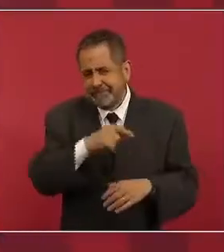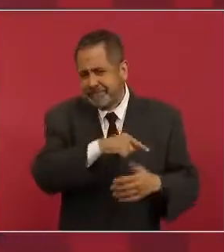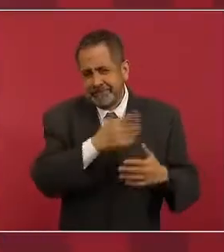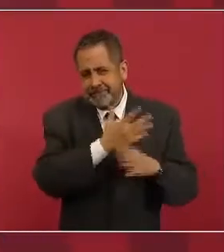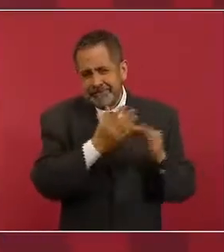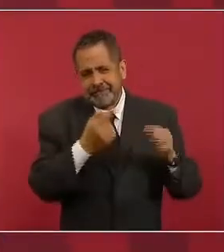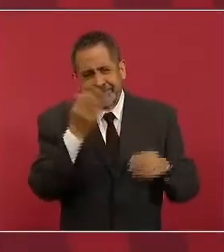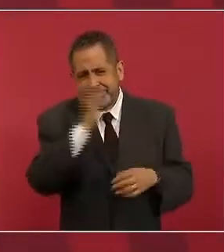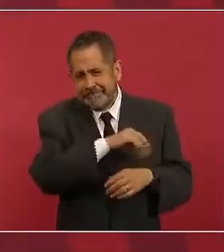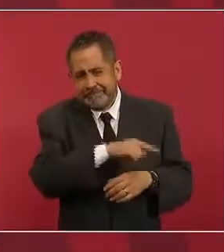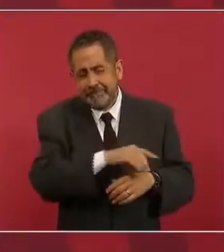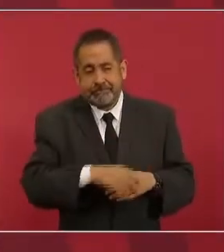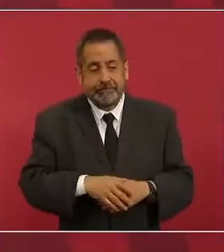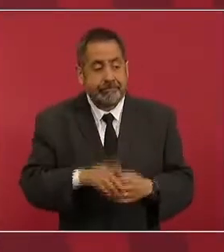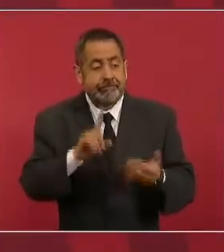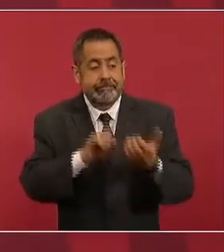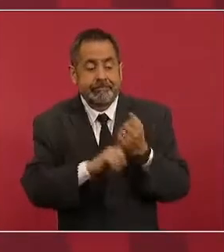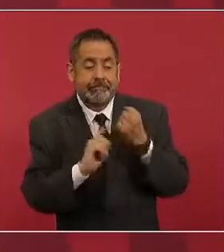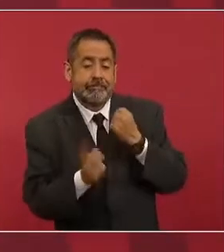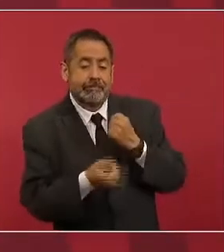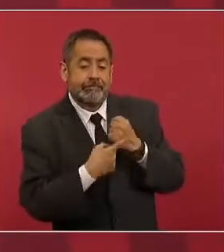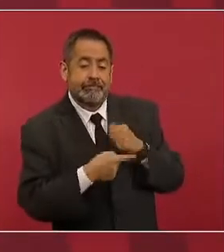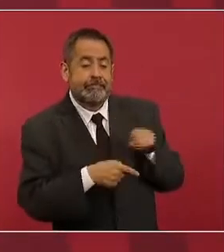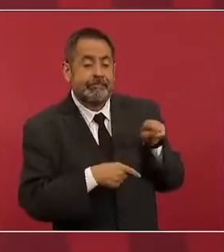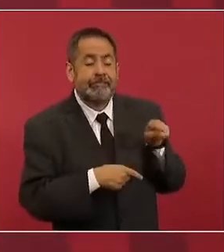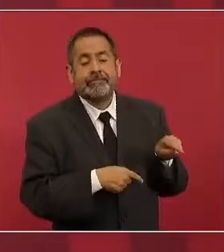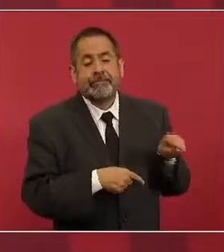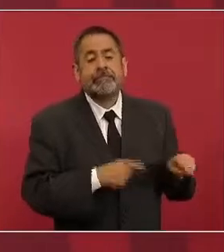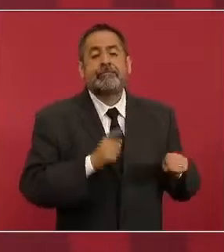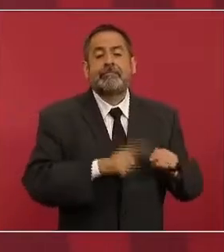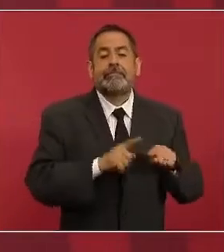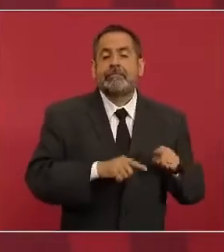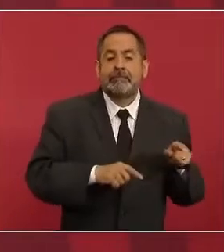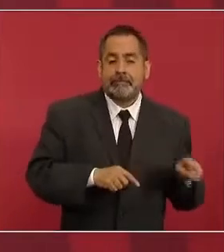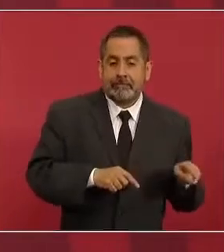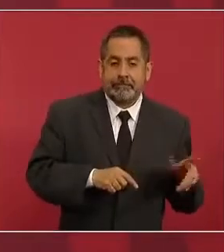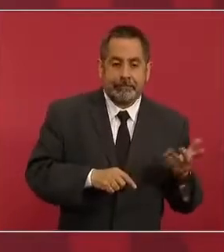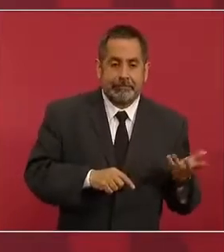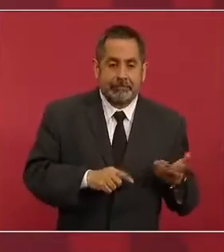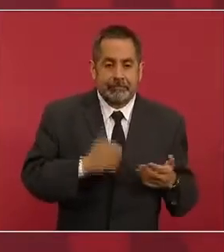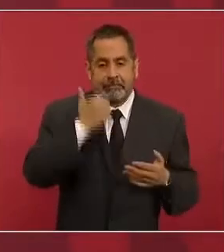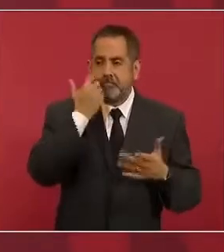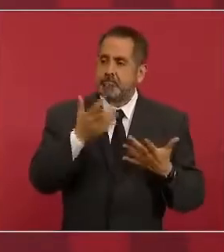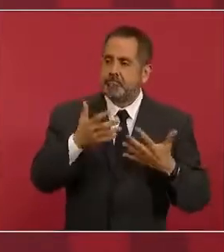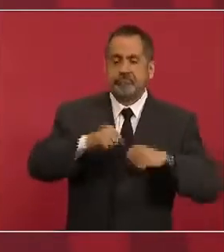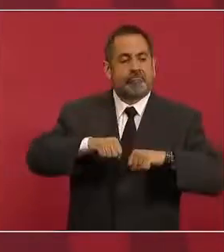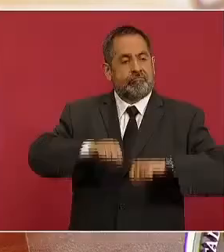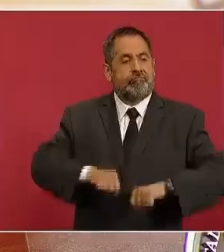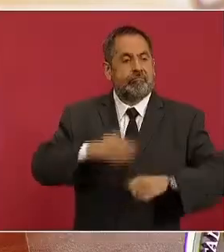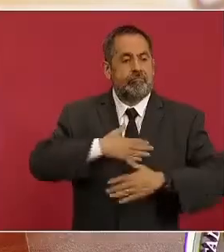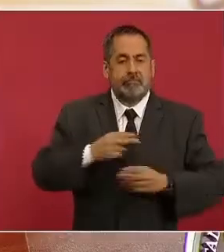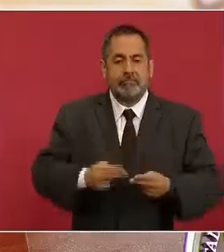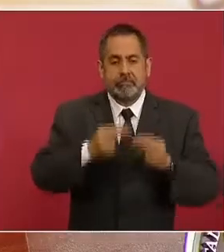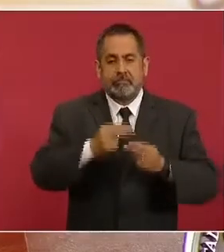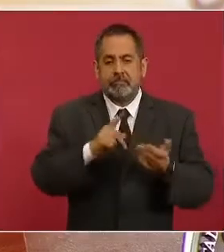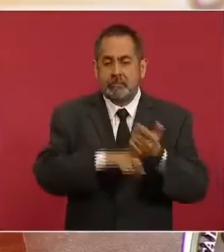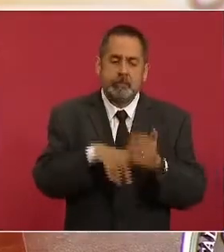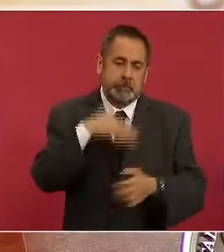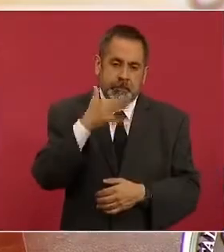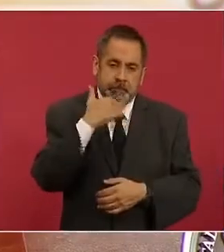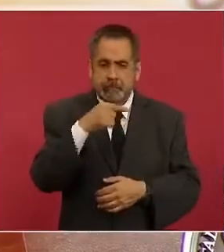Lo que hay detrás de ese planteamiento es que quieren mantener sus negocios